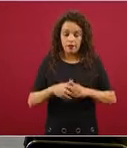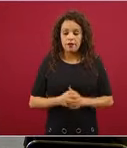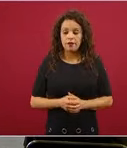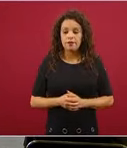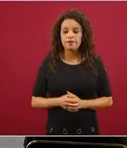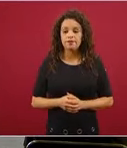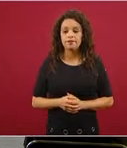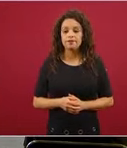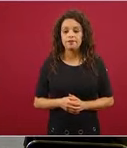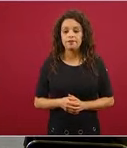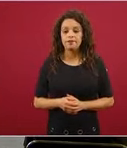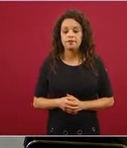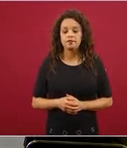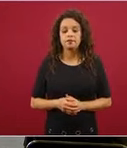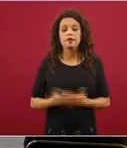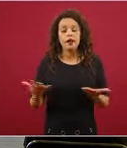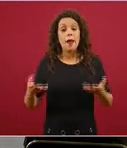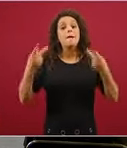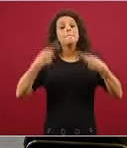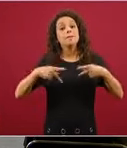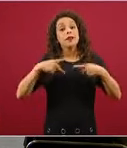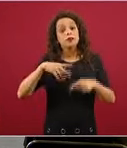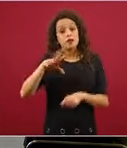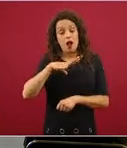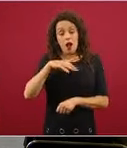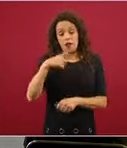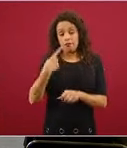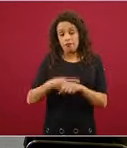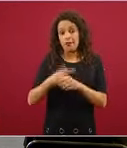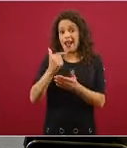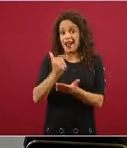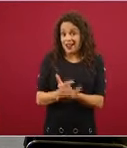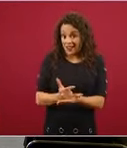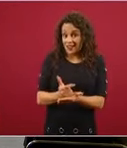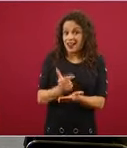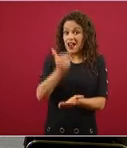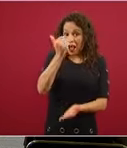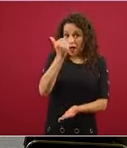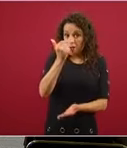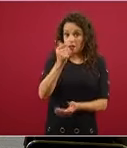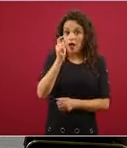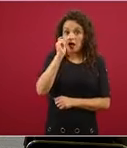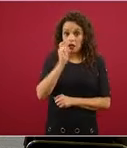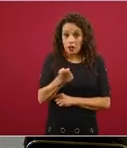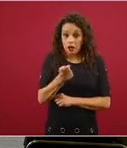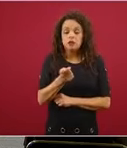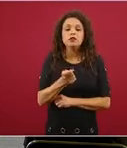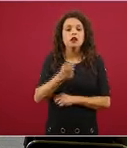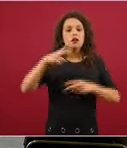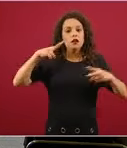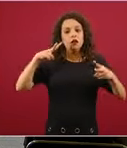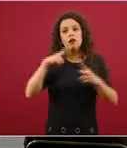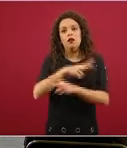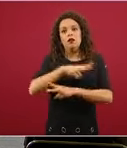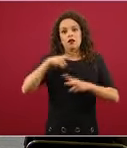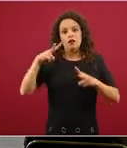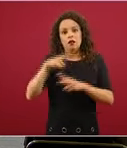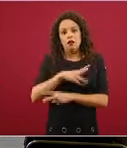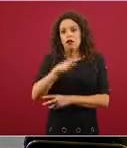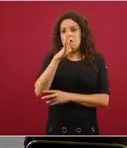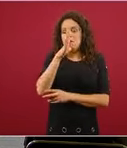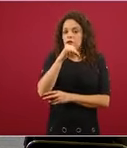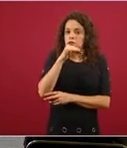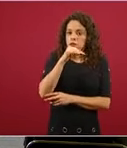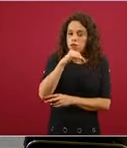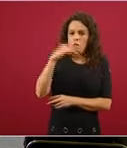Para las personas con cuadro grave, es decir, las personas que presentan dificultad para respirar,